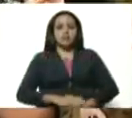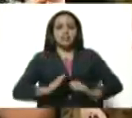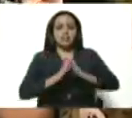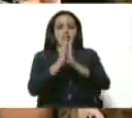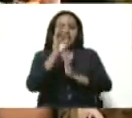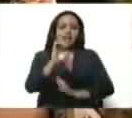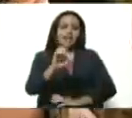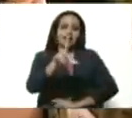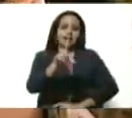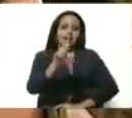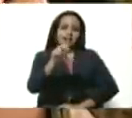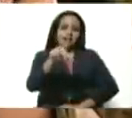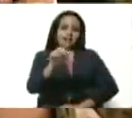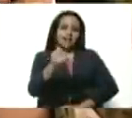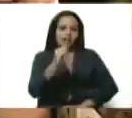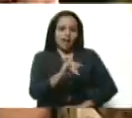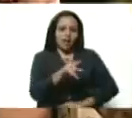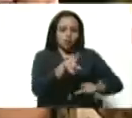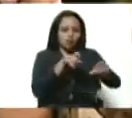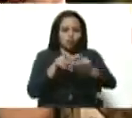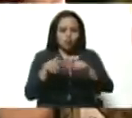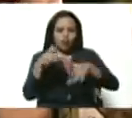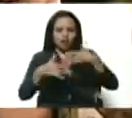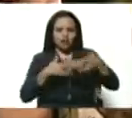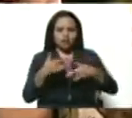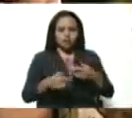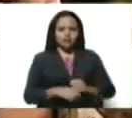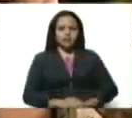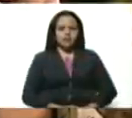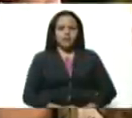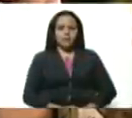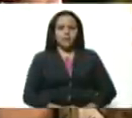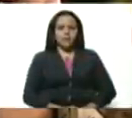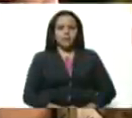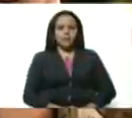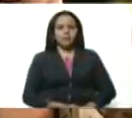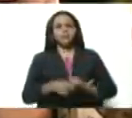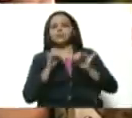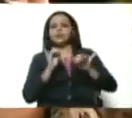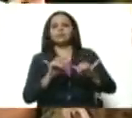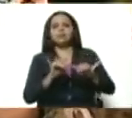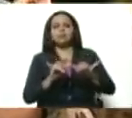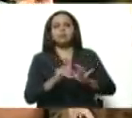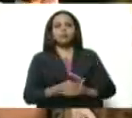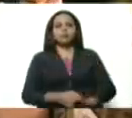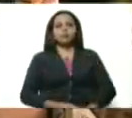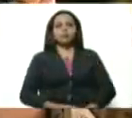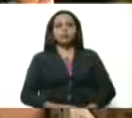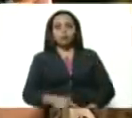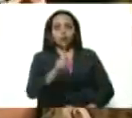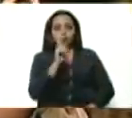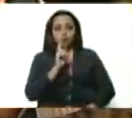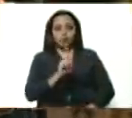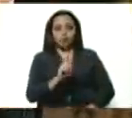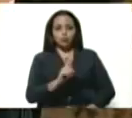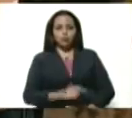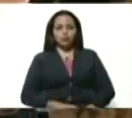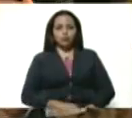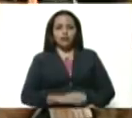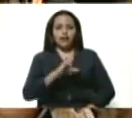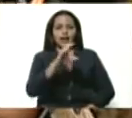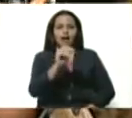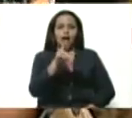captadores jornada de despistaje masivo en s en ese municipio y 1 del municipio caroní